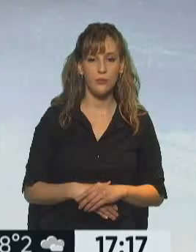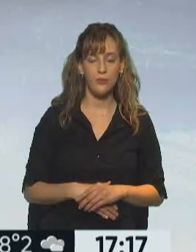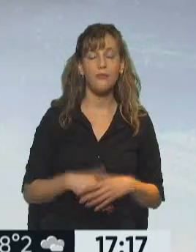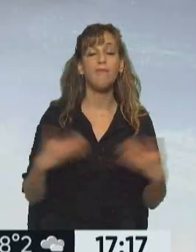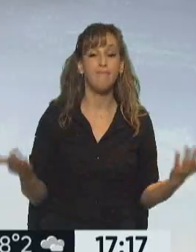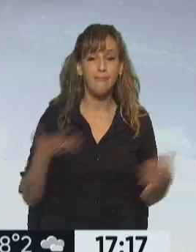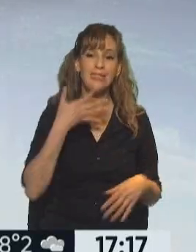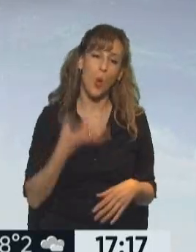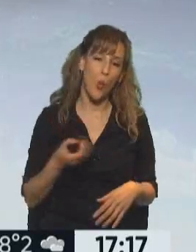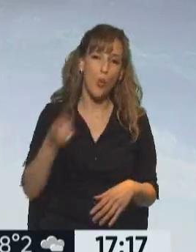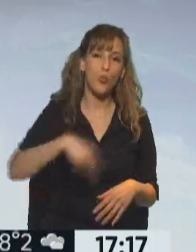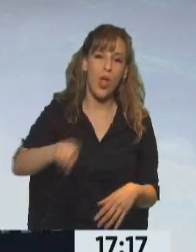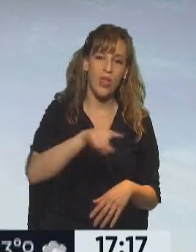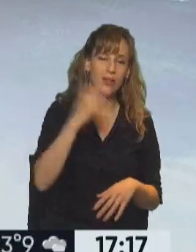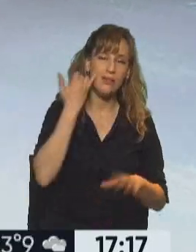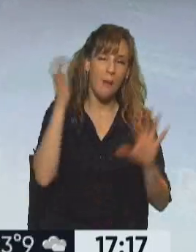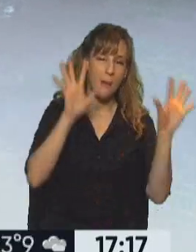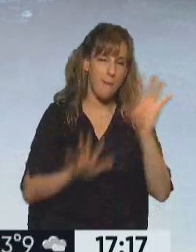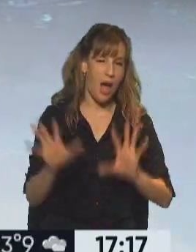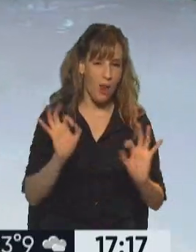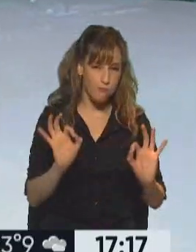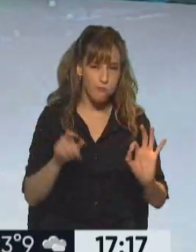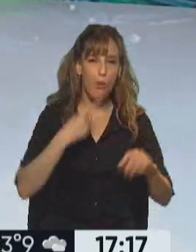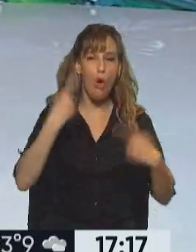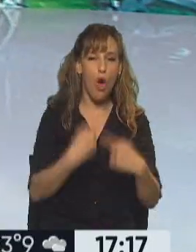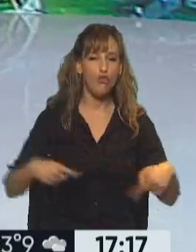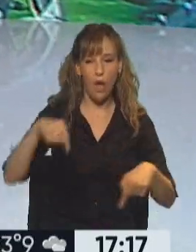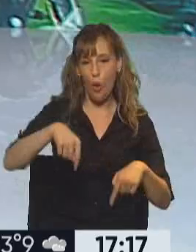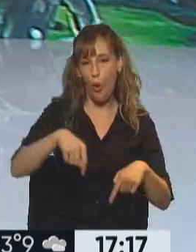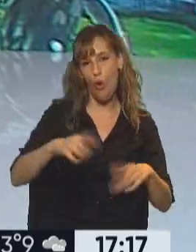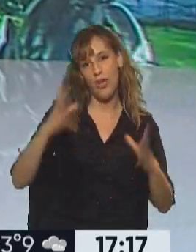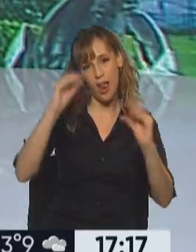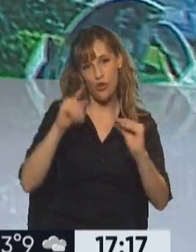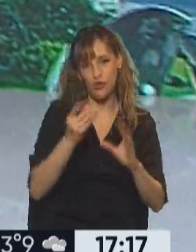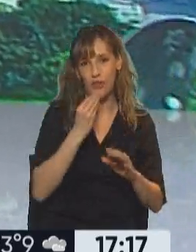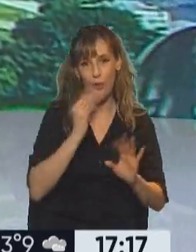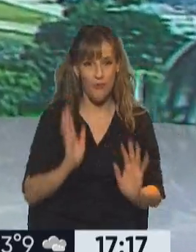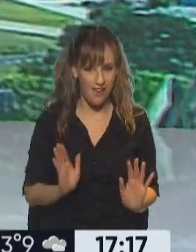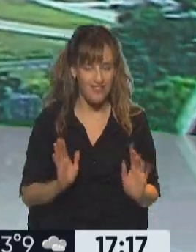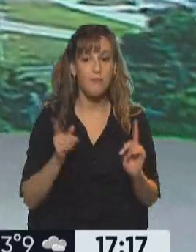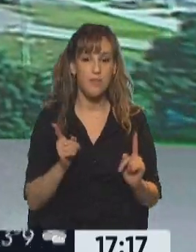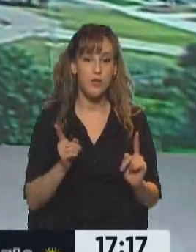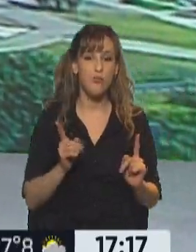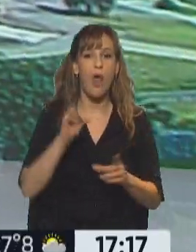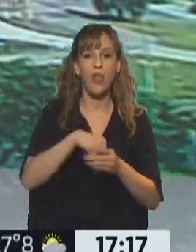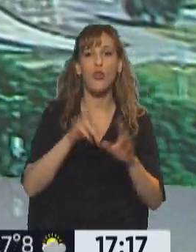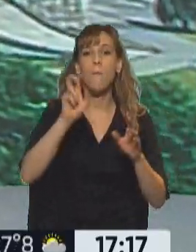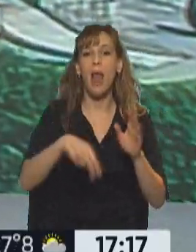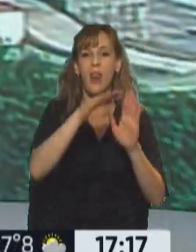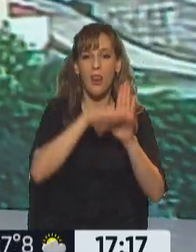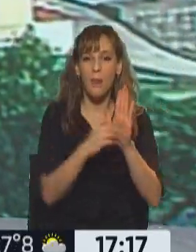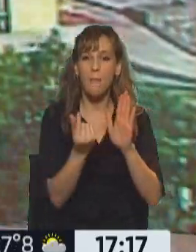Y seguramente en casa ya lo están preparando, ¿eh? Se trata de los productos para celebrar esta Navidad, los característicos que ahora forman parte de Precios Justos. Hablamos